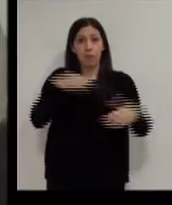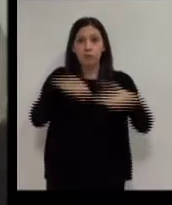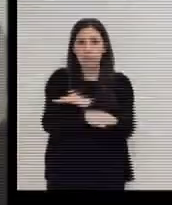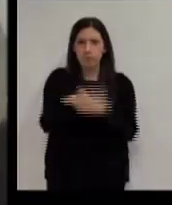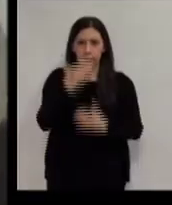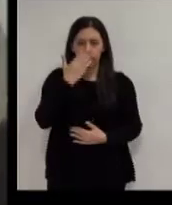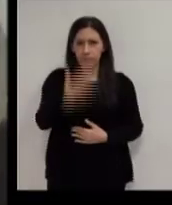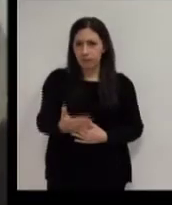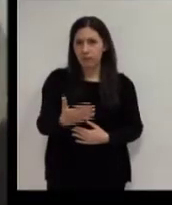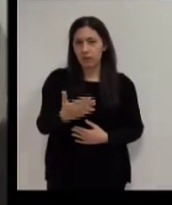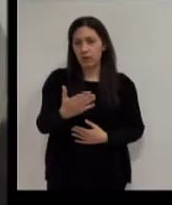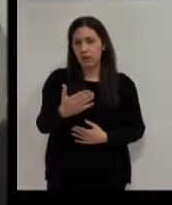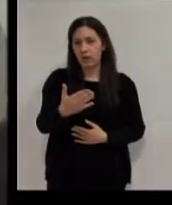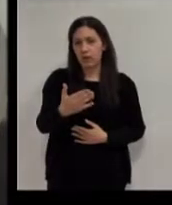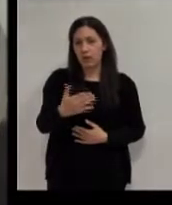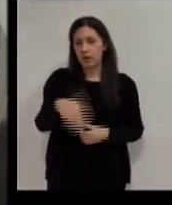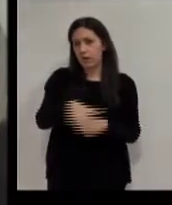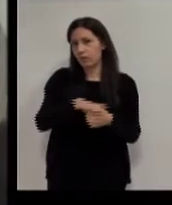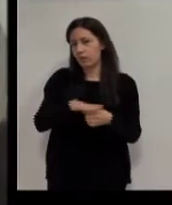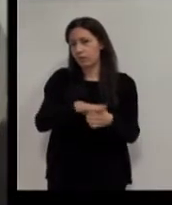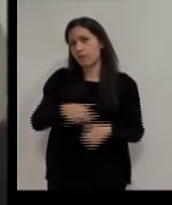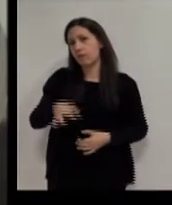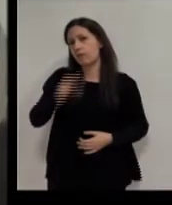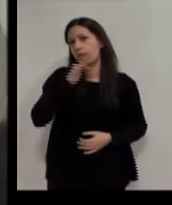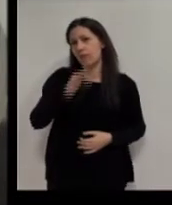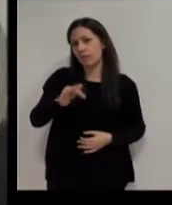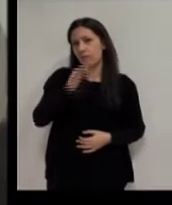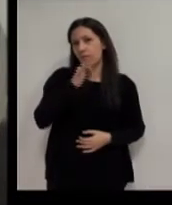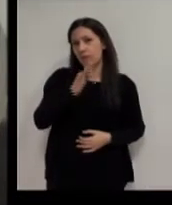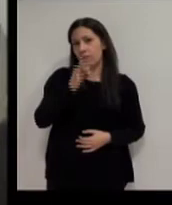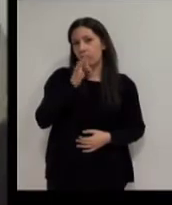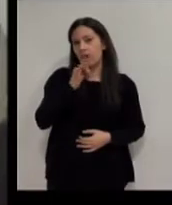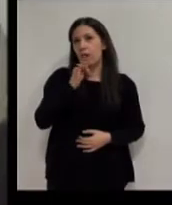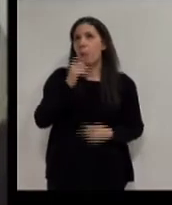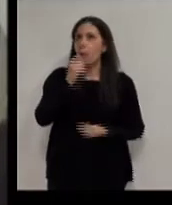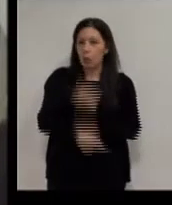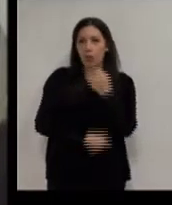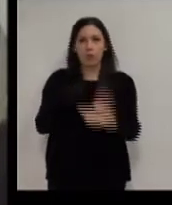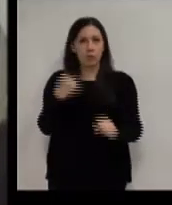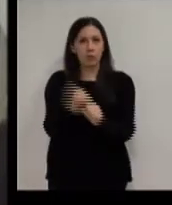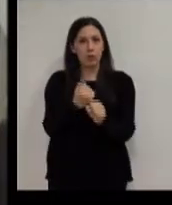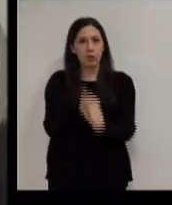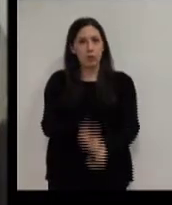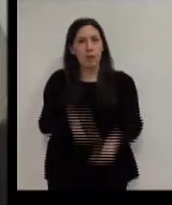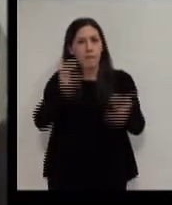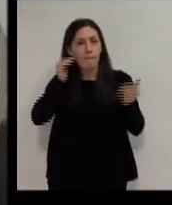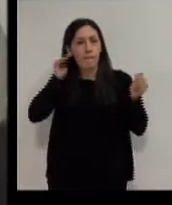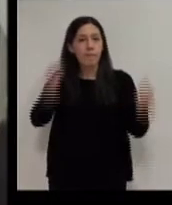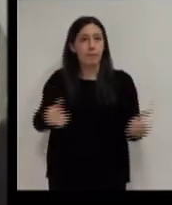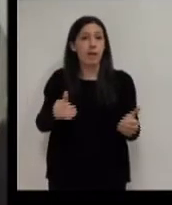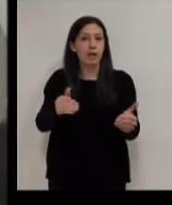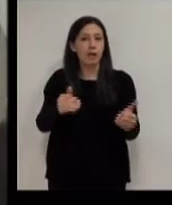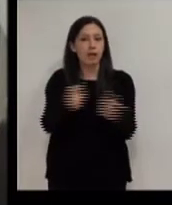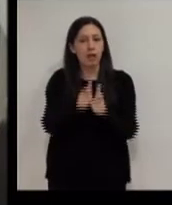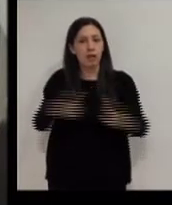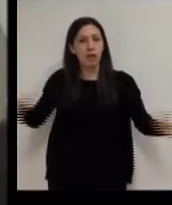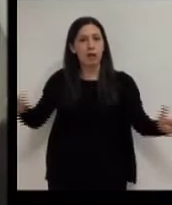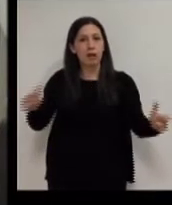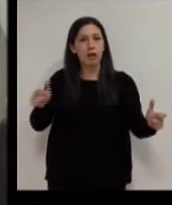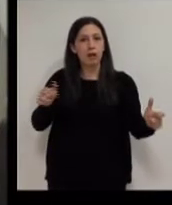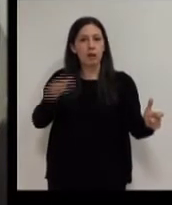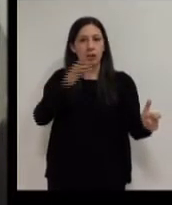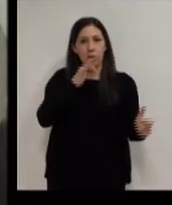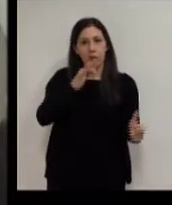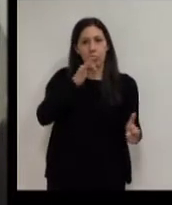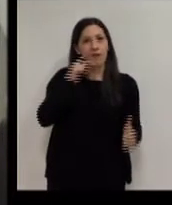pues es un terreno que todavía afortunadamente se va trabajando más, se va extendiendo, pero aquí funcionamos mucho con el